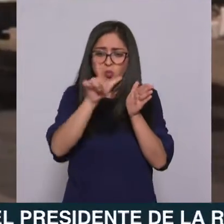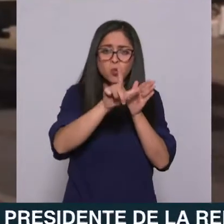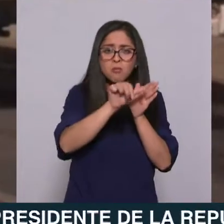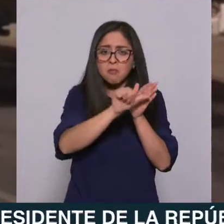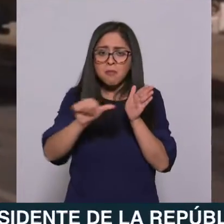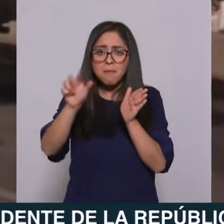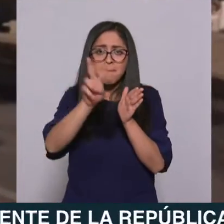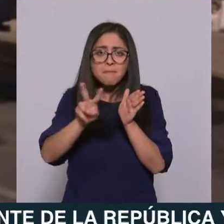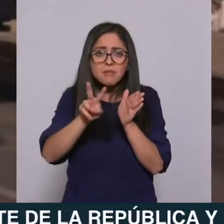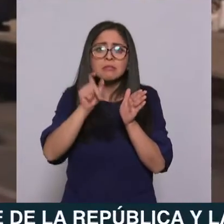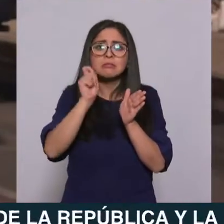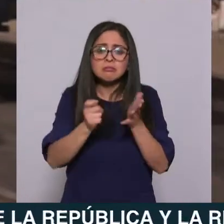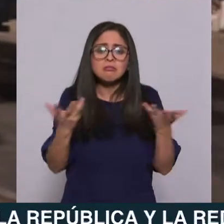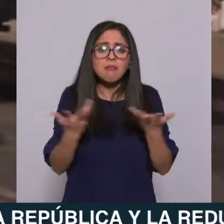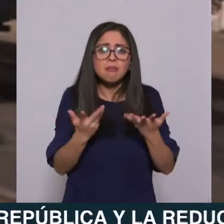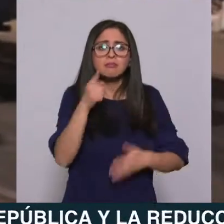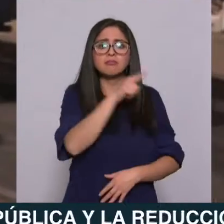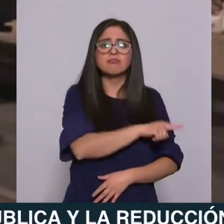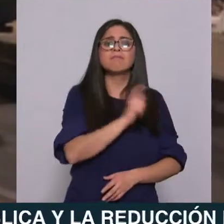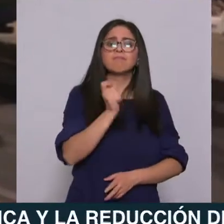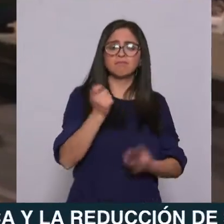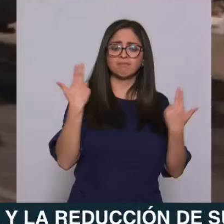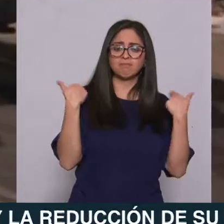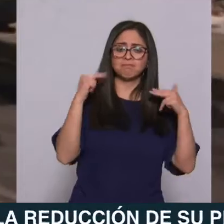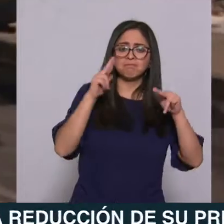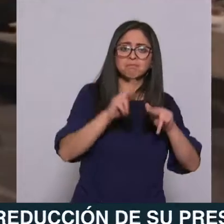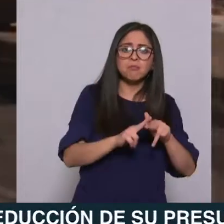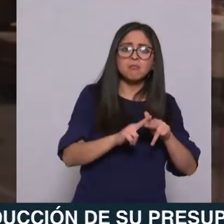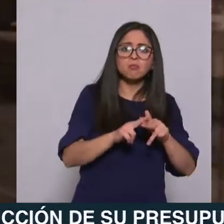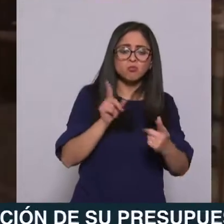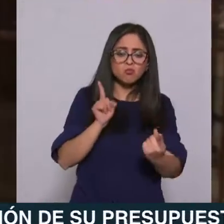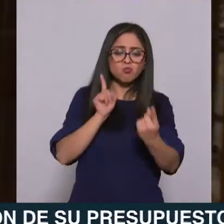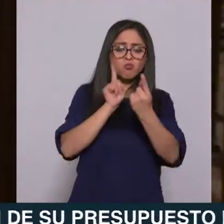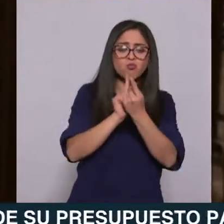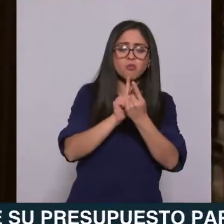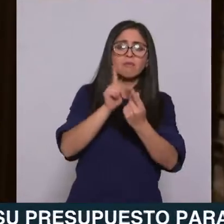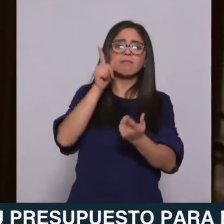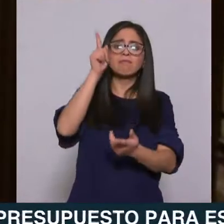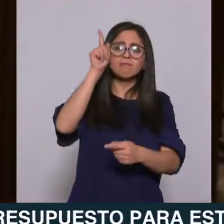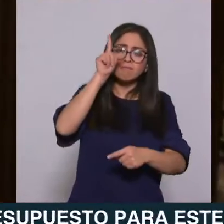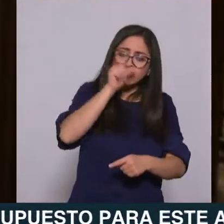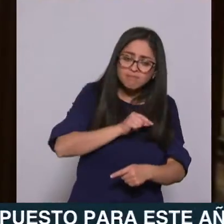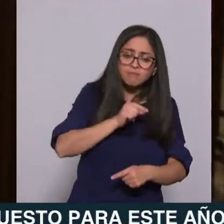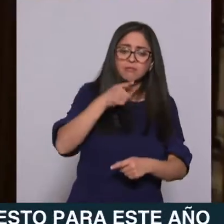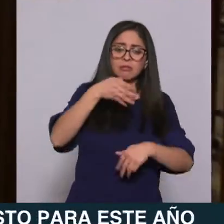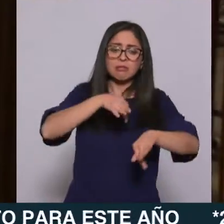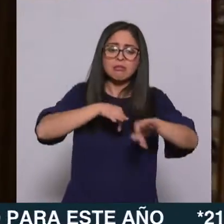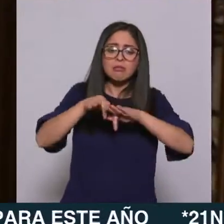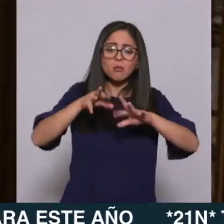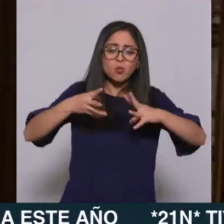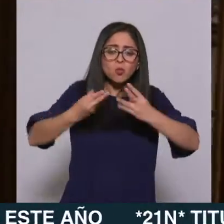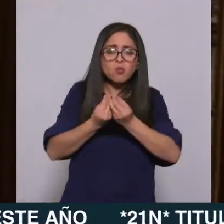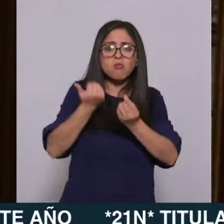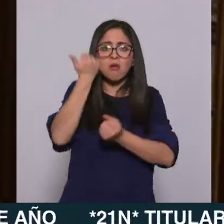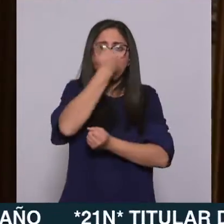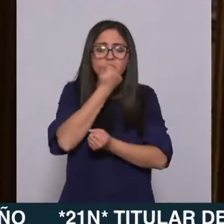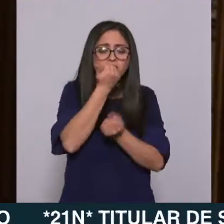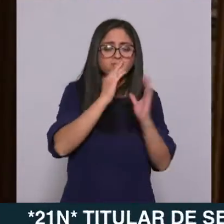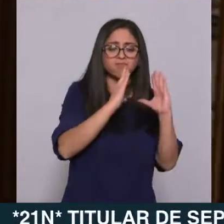incluso a los docentes es a suspender nuestra relación de trabajo con ellos y de alguna manera,